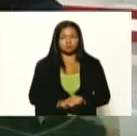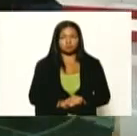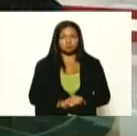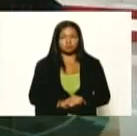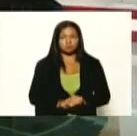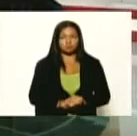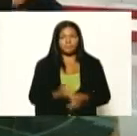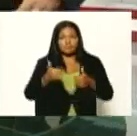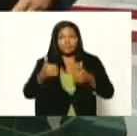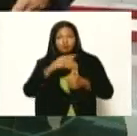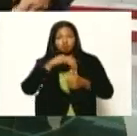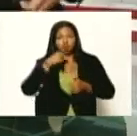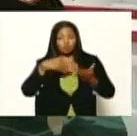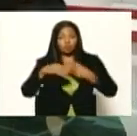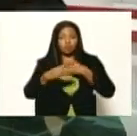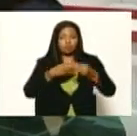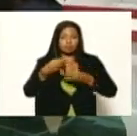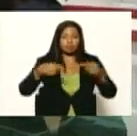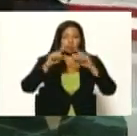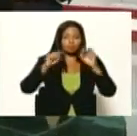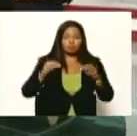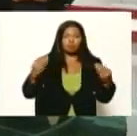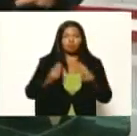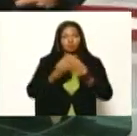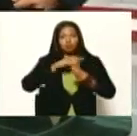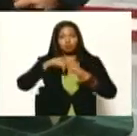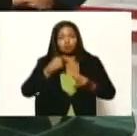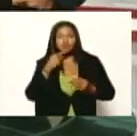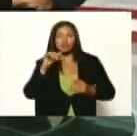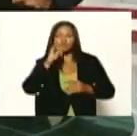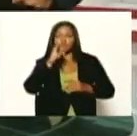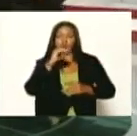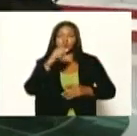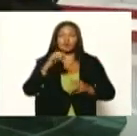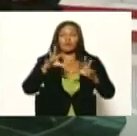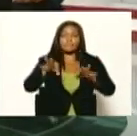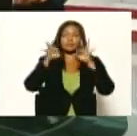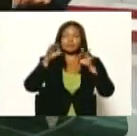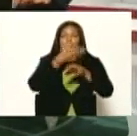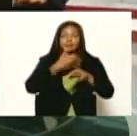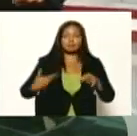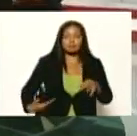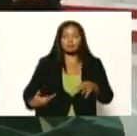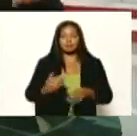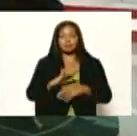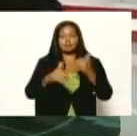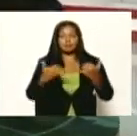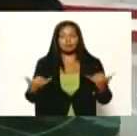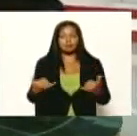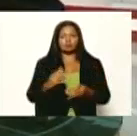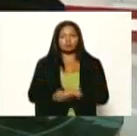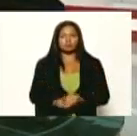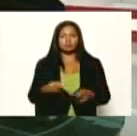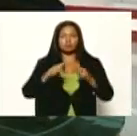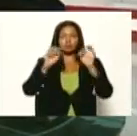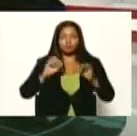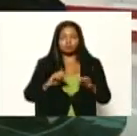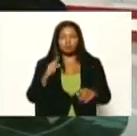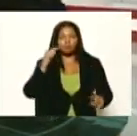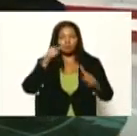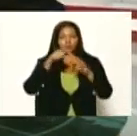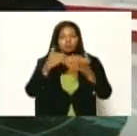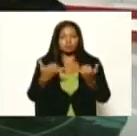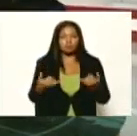Bien, estamos nuevamente con ustedes en esta transmisión especial del presidente Nicolás Maduro Moros a